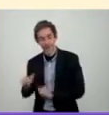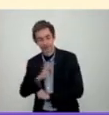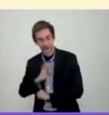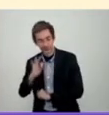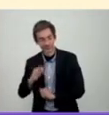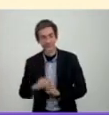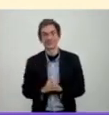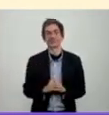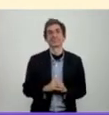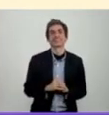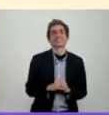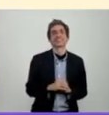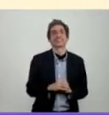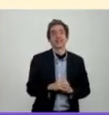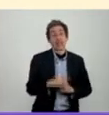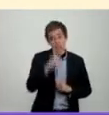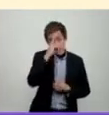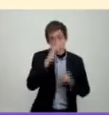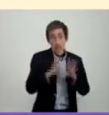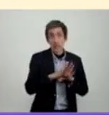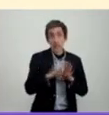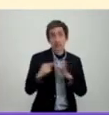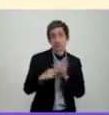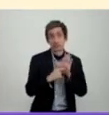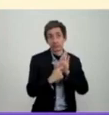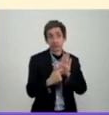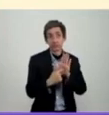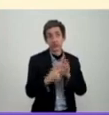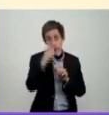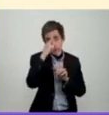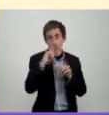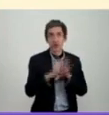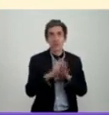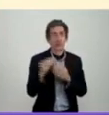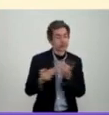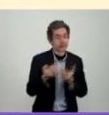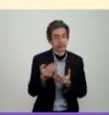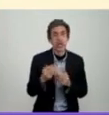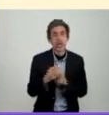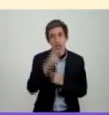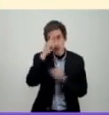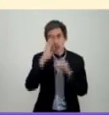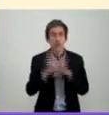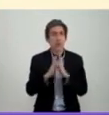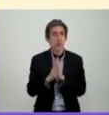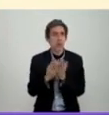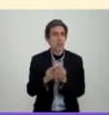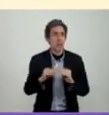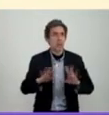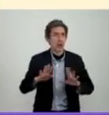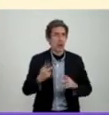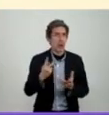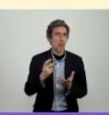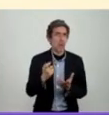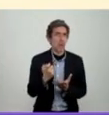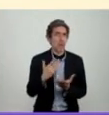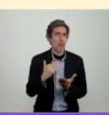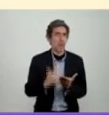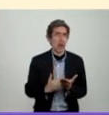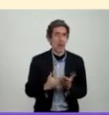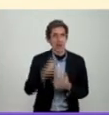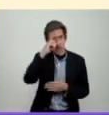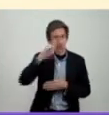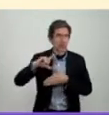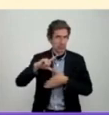además, ¿a qué precio, compañeros? Porque una de las batallas era hacer una colección popular que fuera muy barata en toda la América